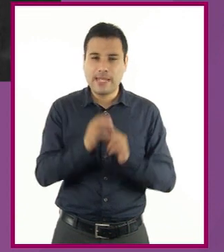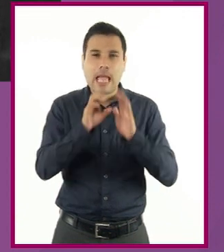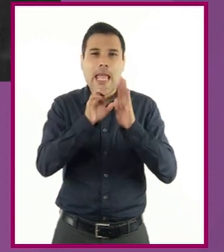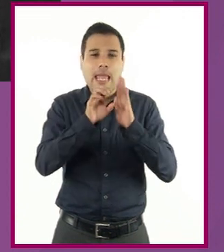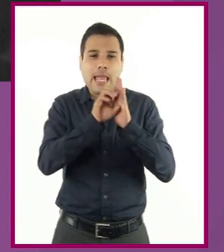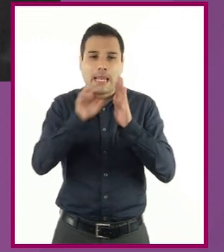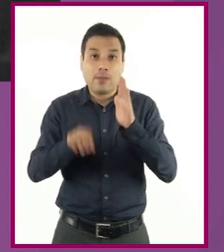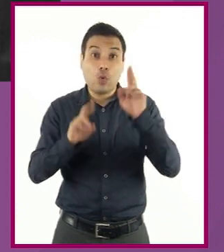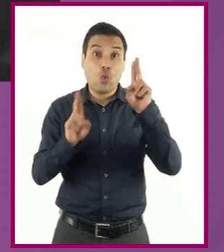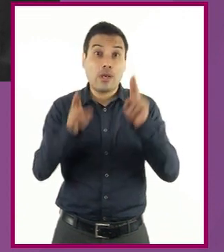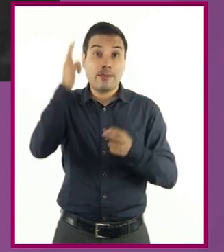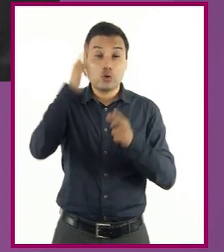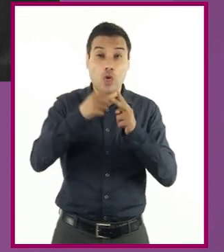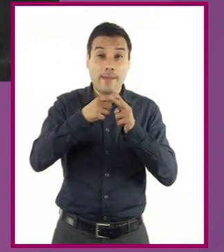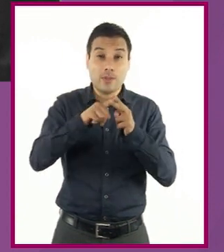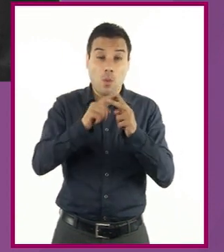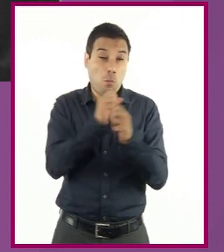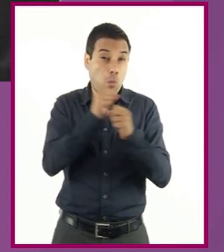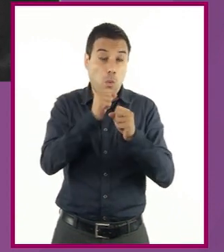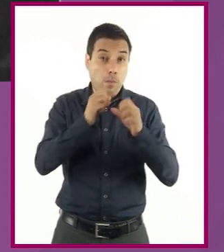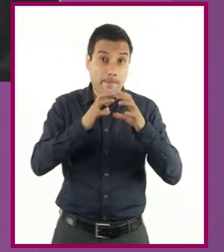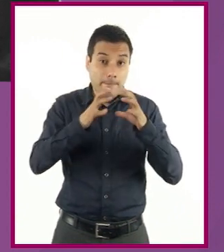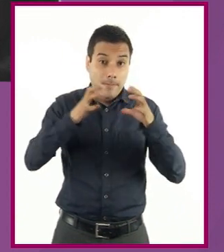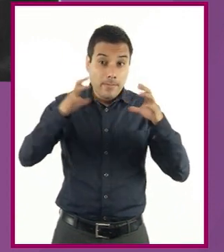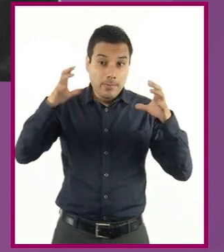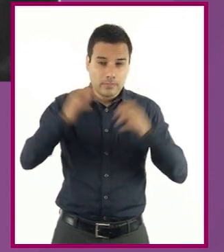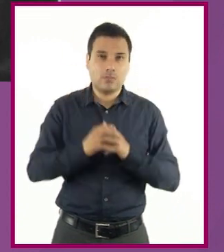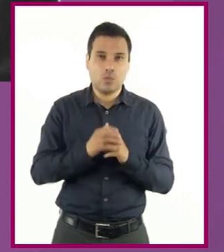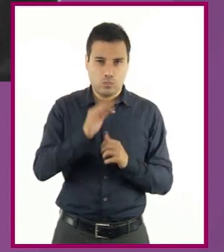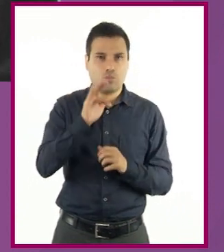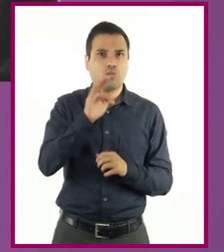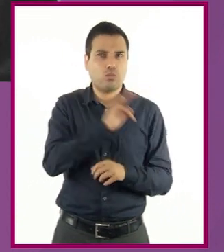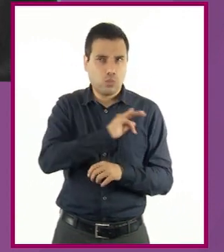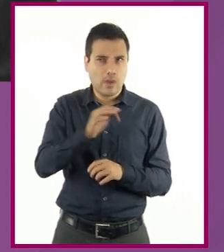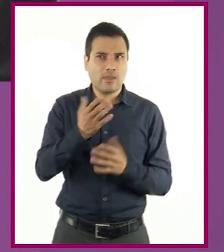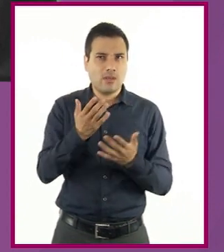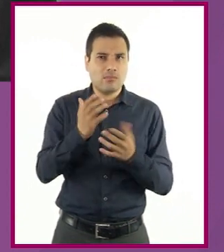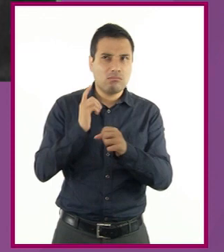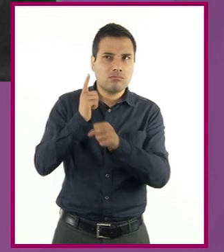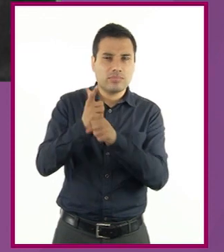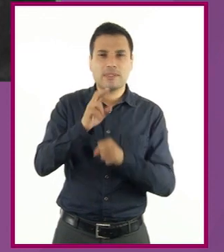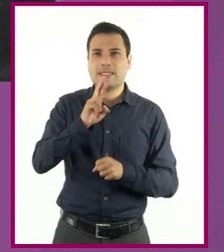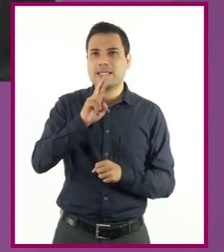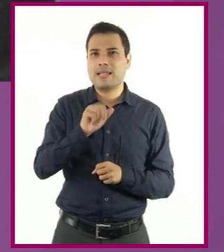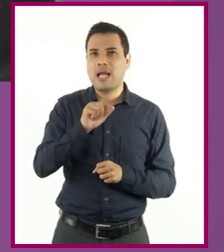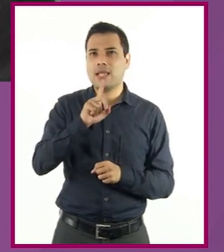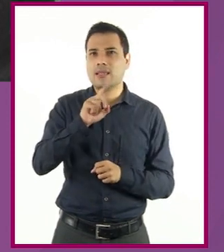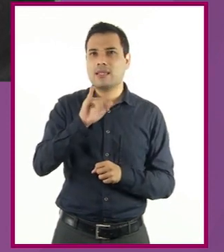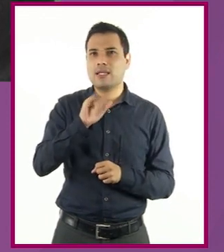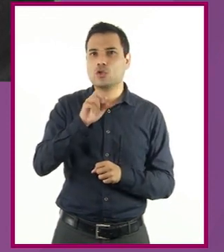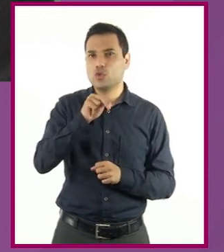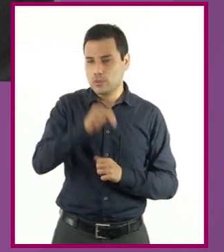se había originado de una gran explosión, era posible detectar la radiación que ésta había producido.